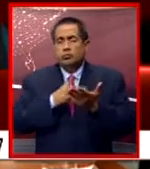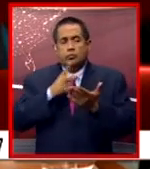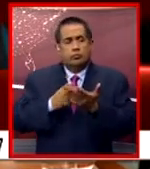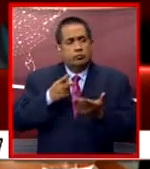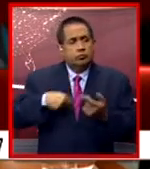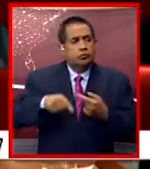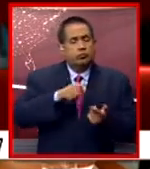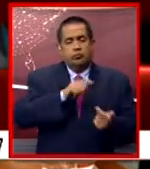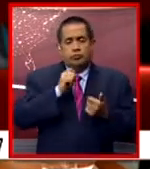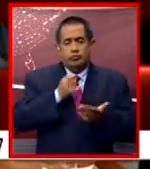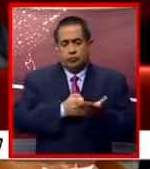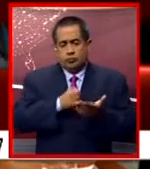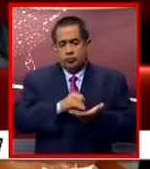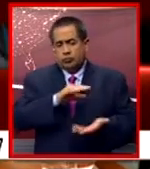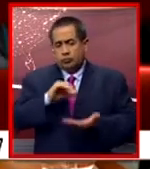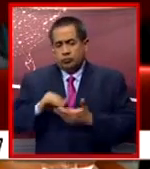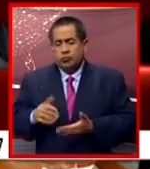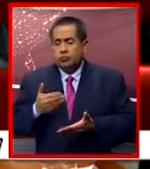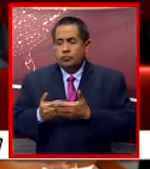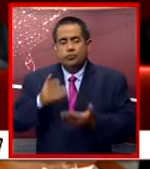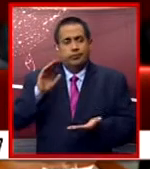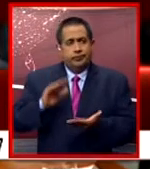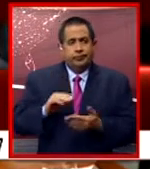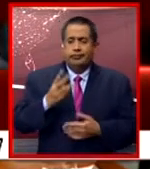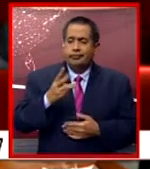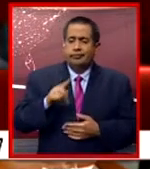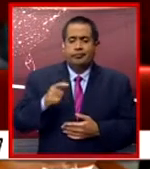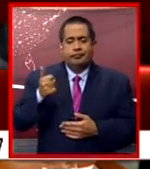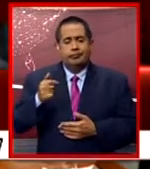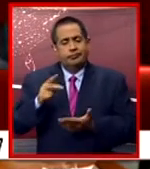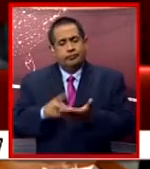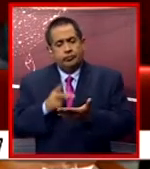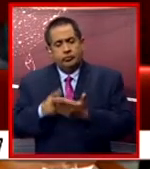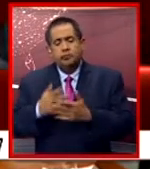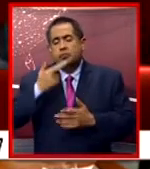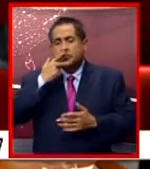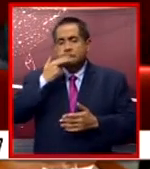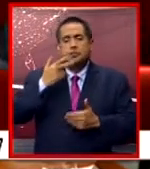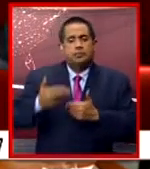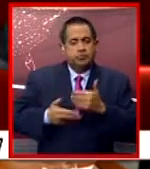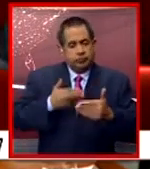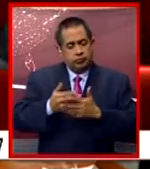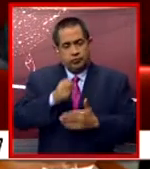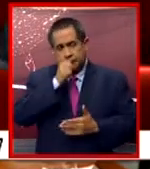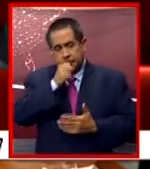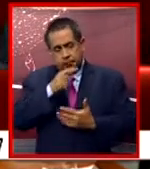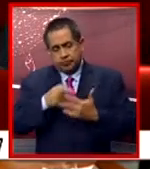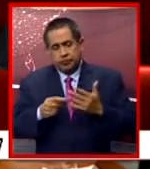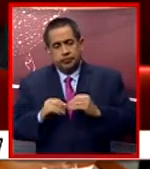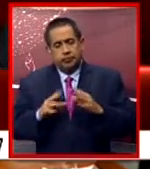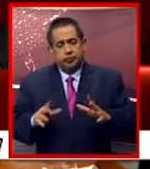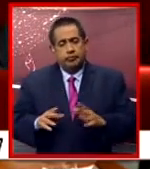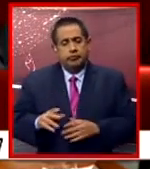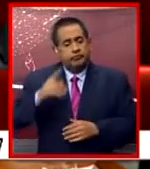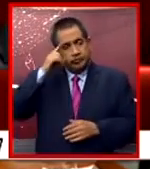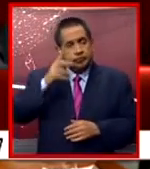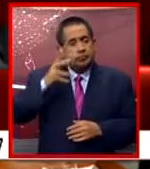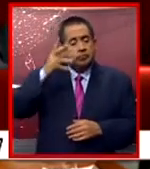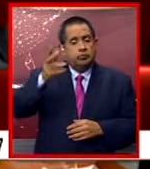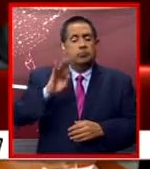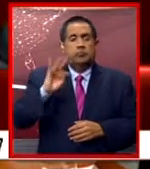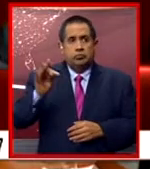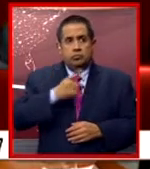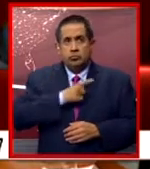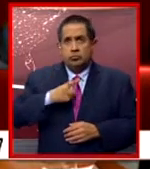tributarios. Hoy equivale a 3,6 veces, una mejora en este indicador que pudiera llevarnos a decir que hoy